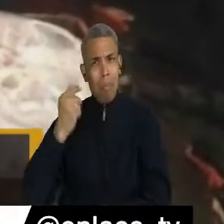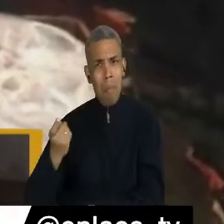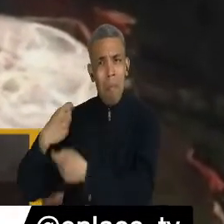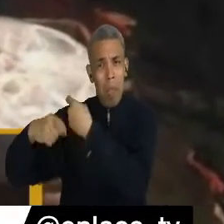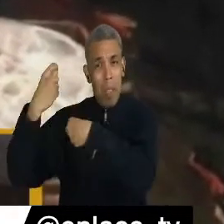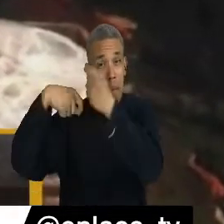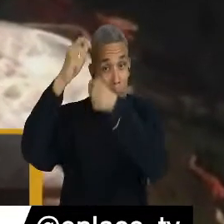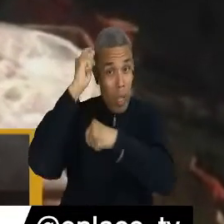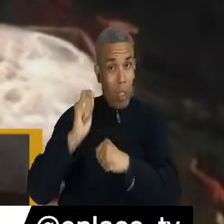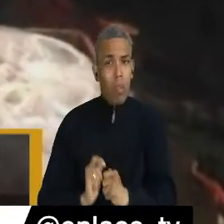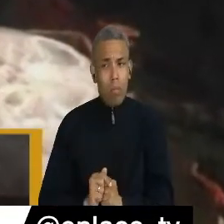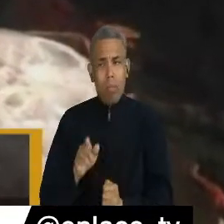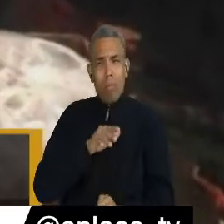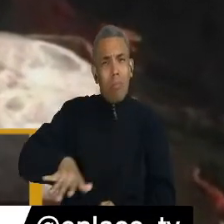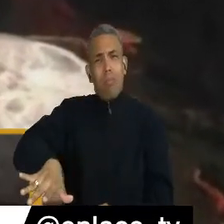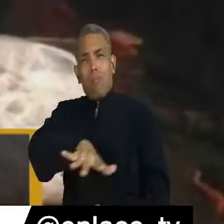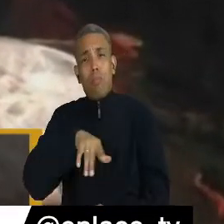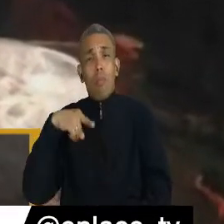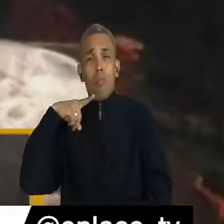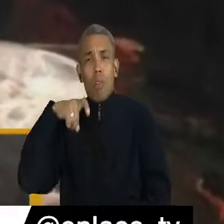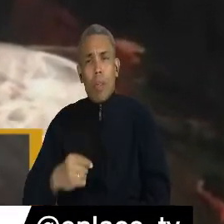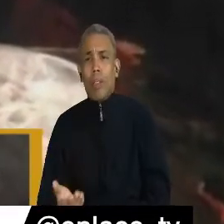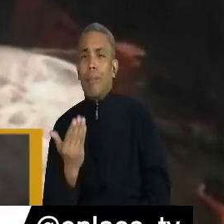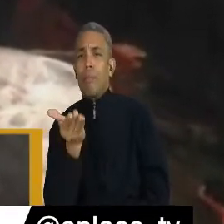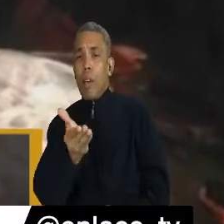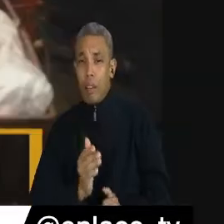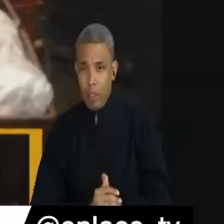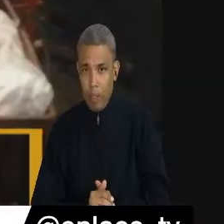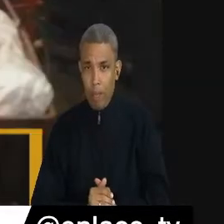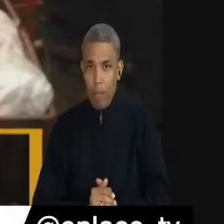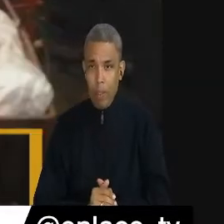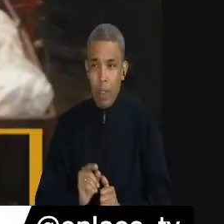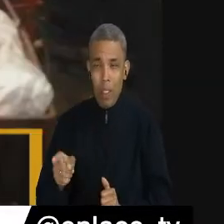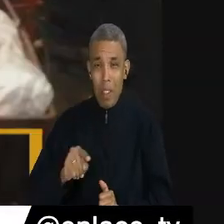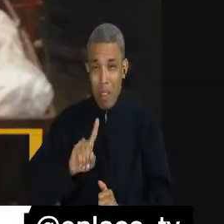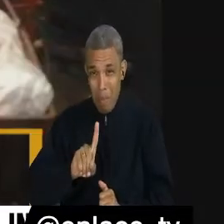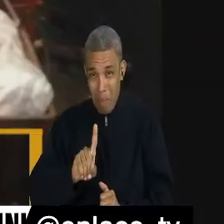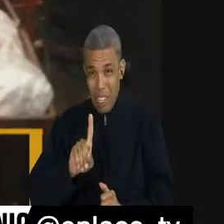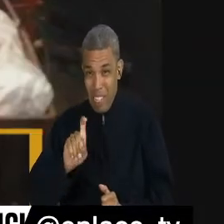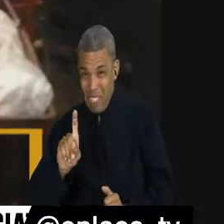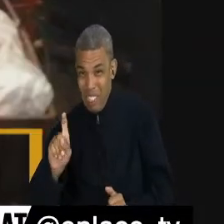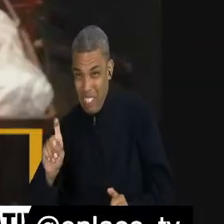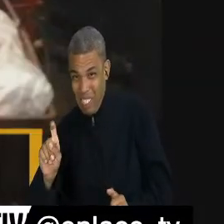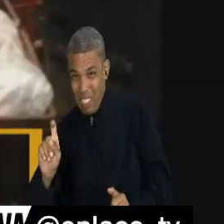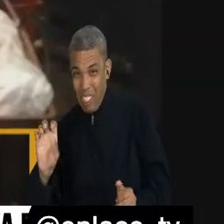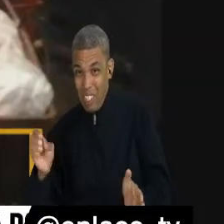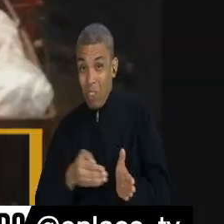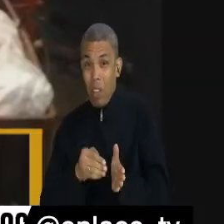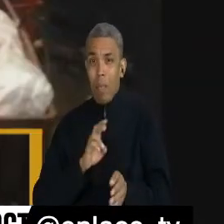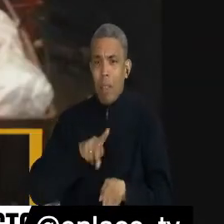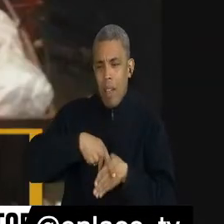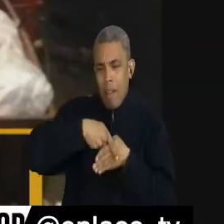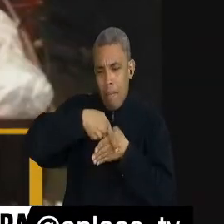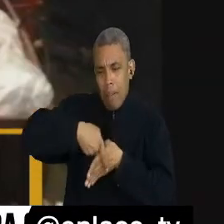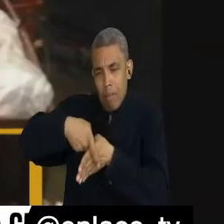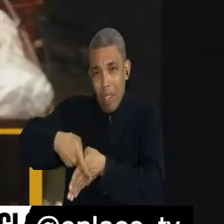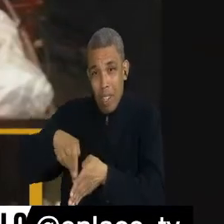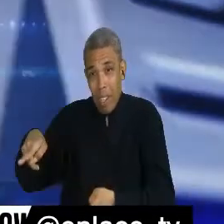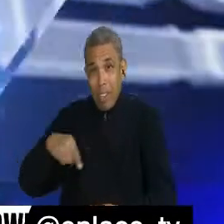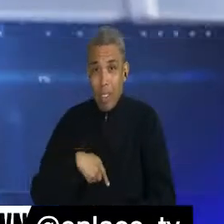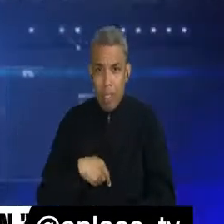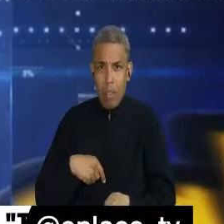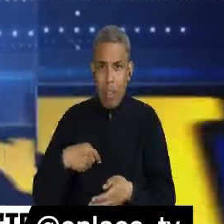plazas de mercado del área metropolitana de Bucaramanga. Fueron 1.668 kilos de carne de equino, avaluada en 20 millones